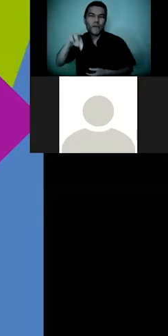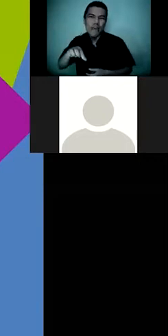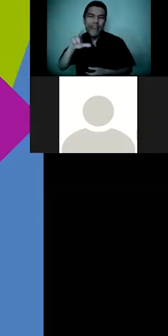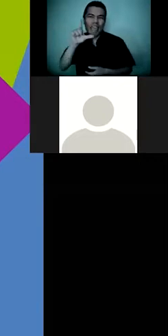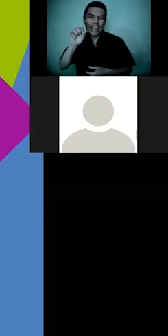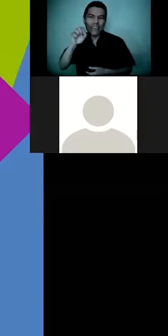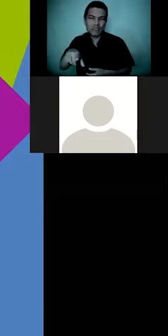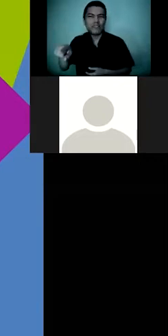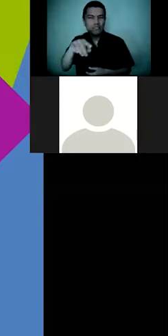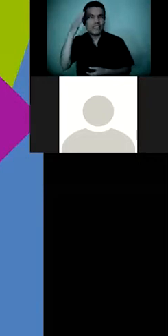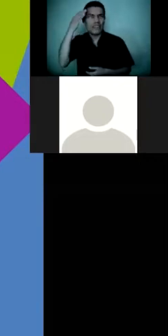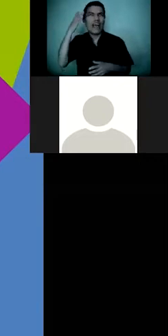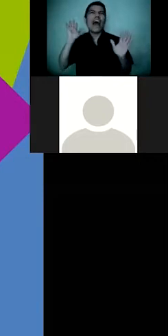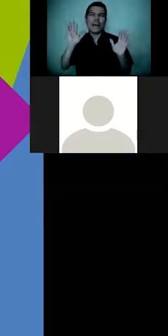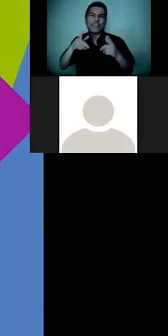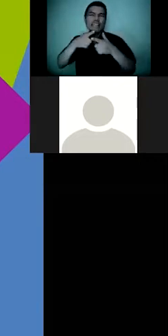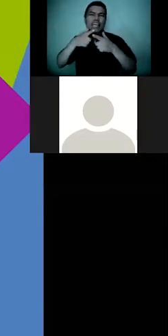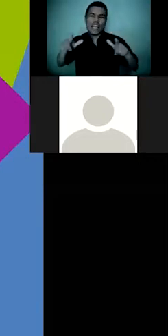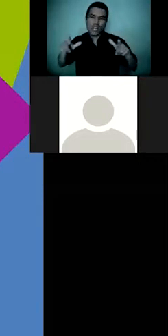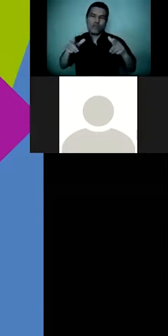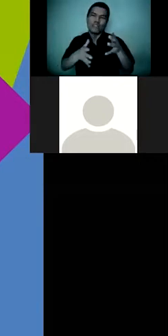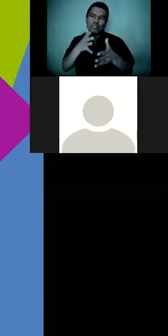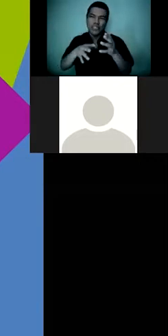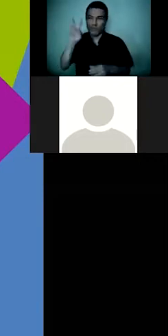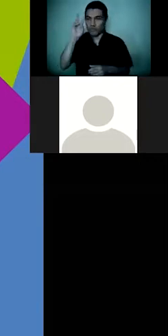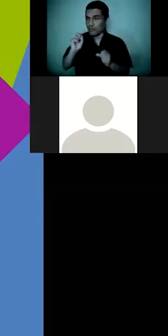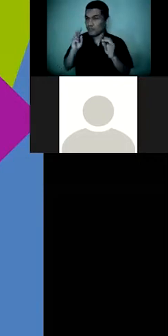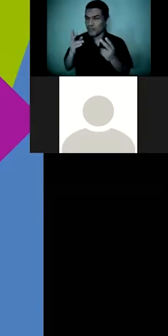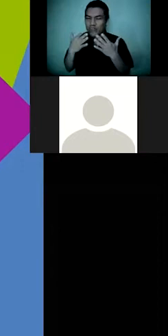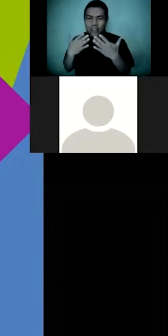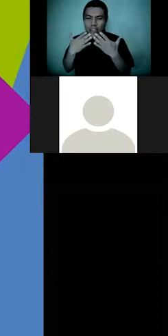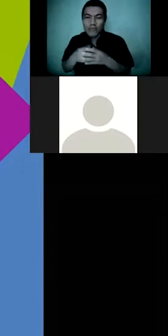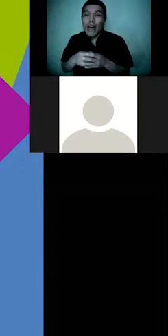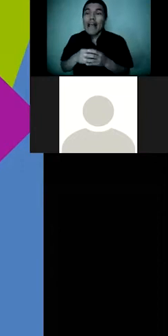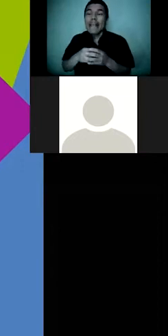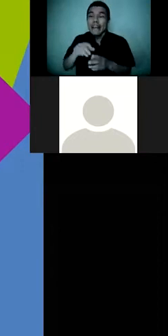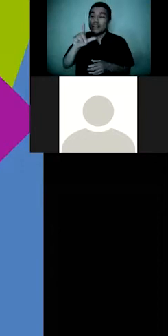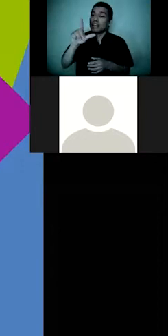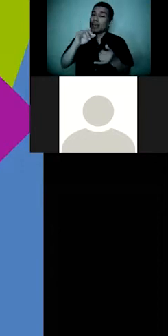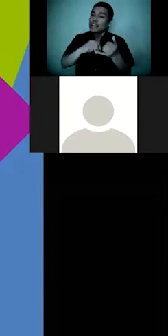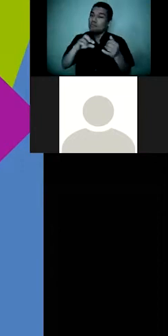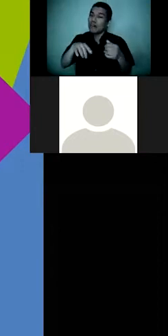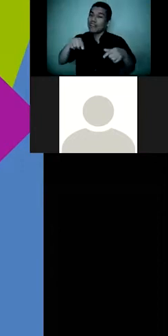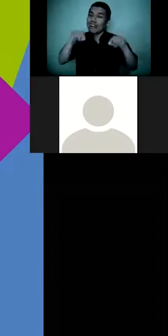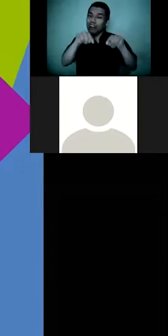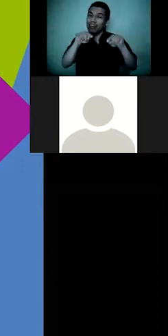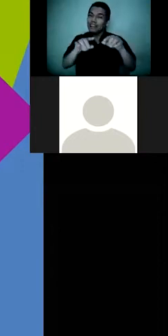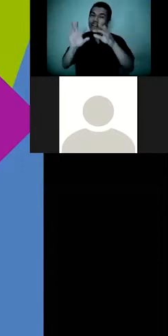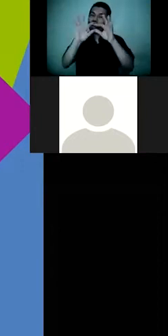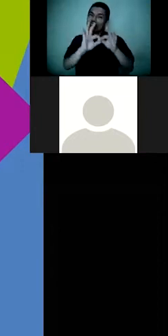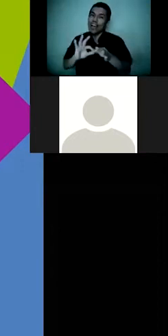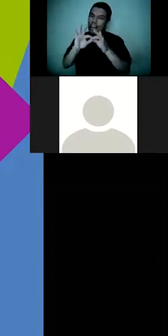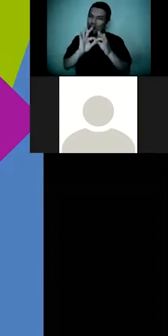ir diciendo solamente la LSP, no decir la LSP, no vamos a decir Lengua de Señas Peruana, sino LSP. Así que acuérdense de